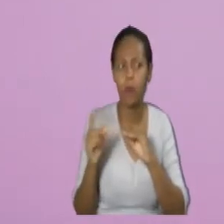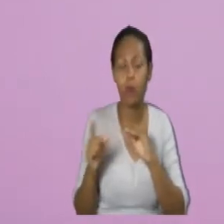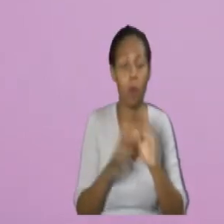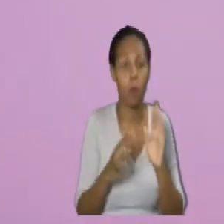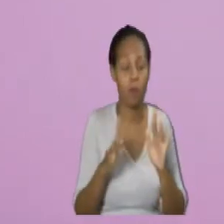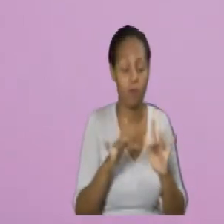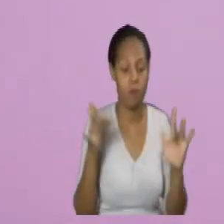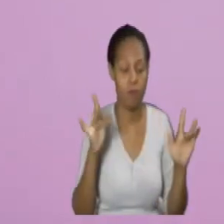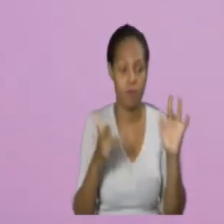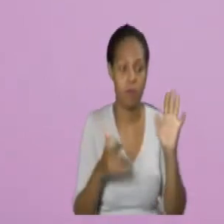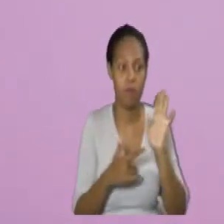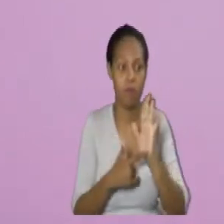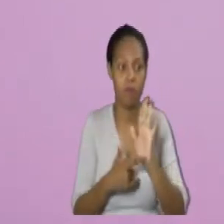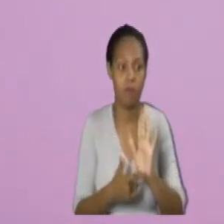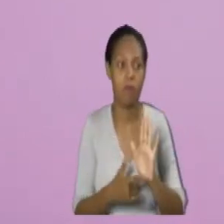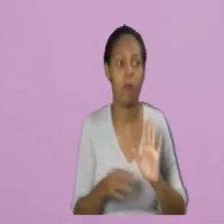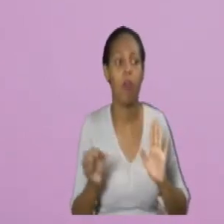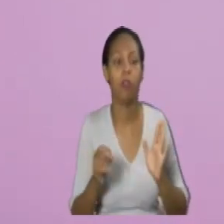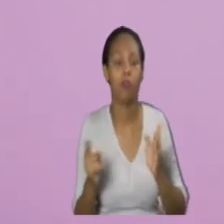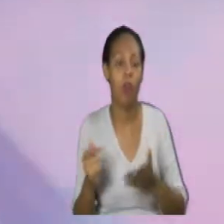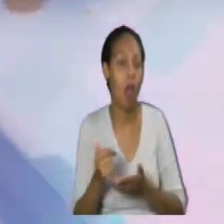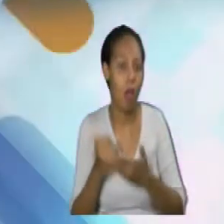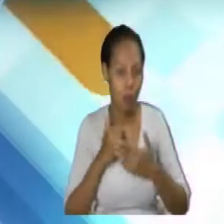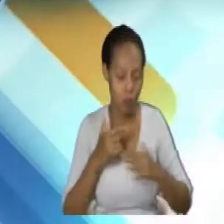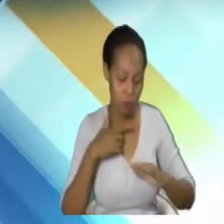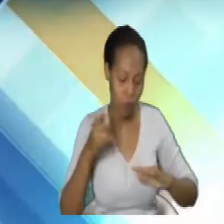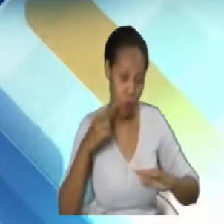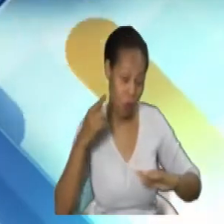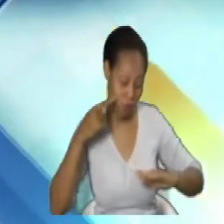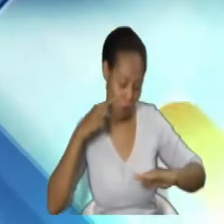la ayuda de una lámpara LED o UV.